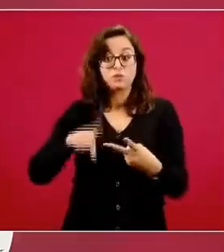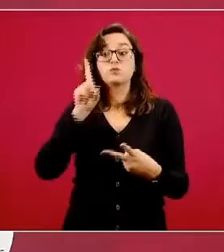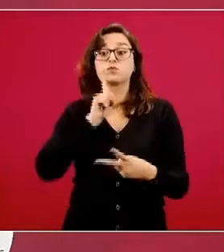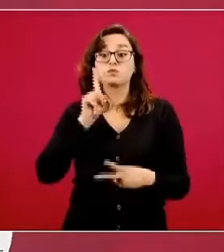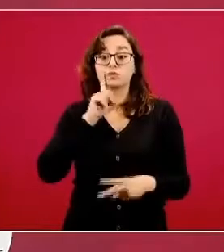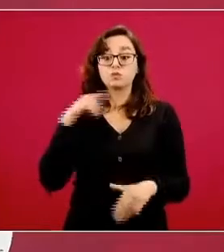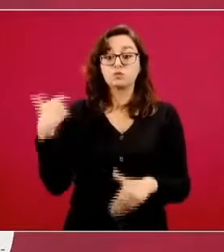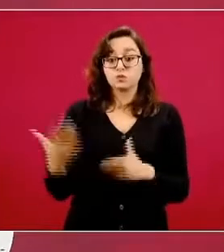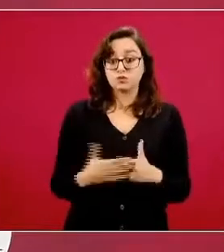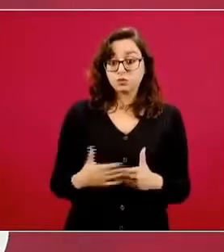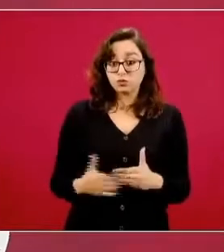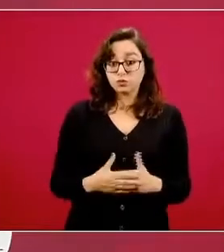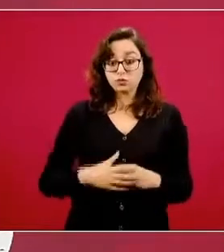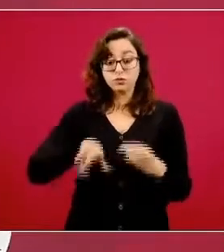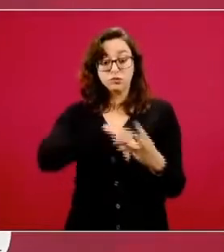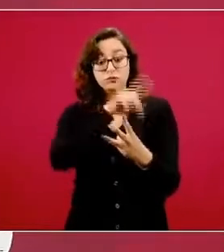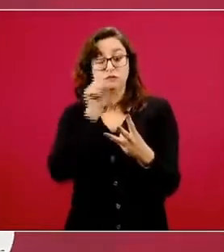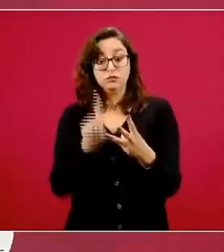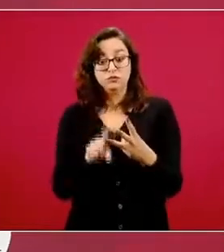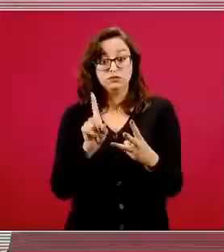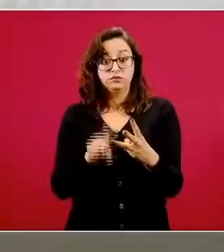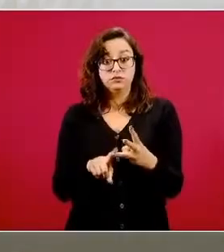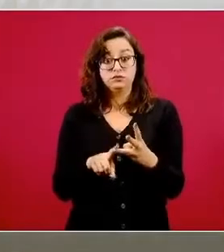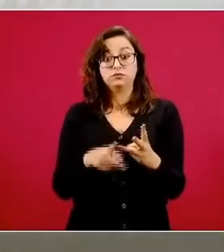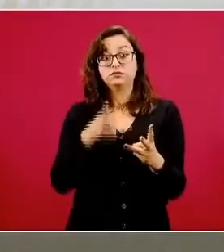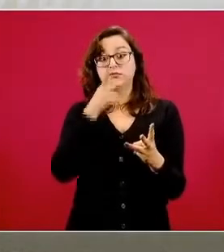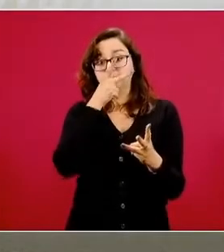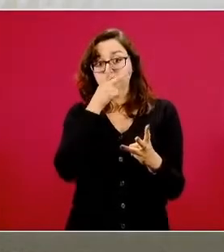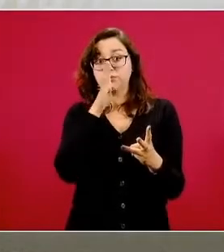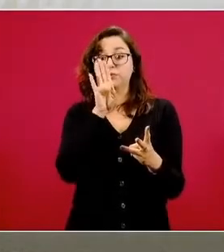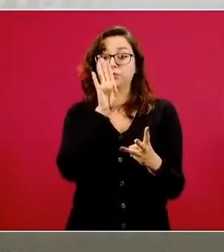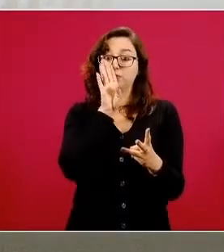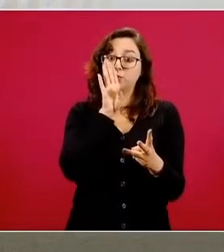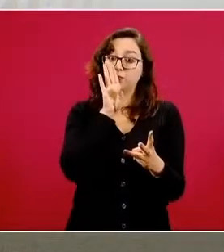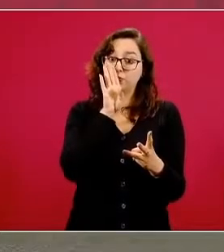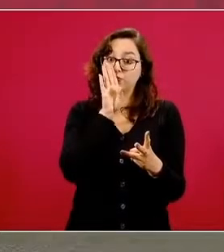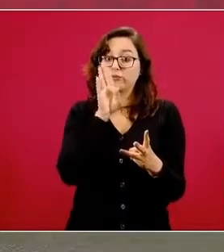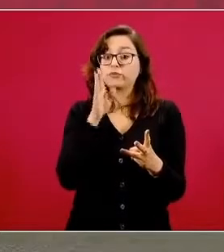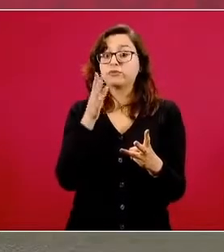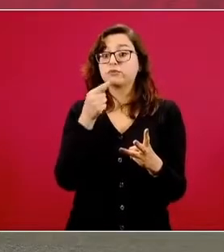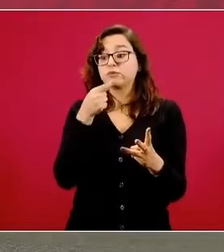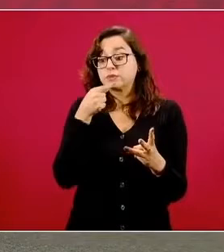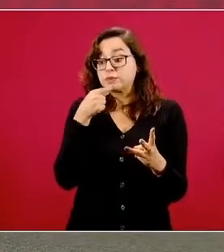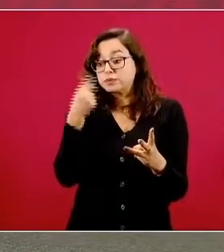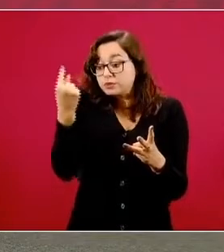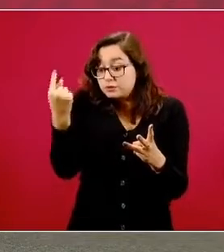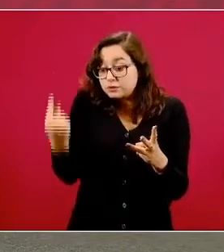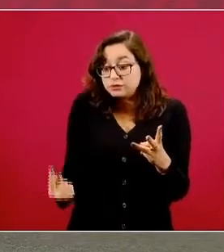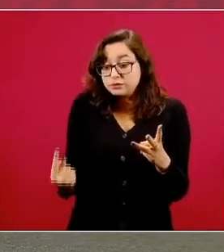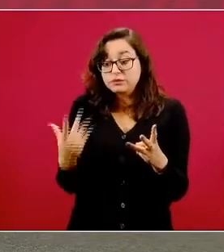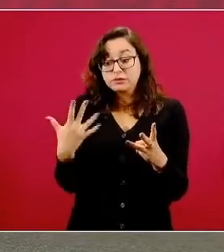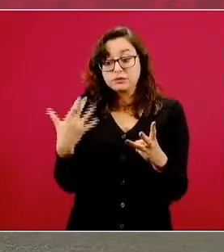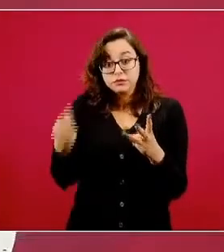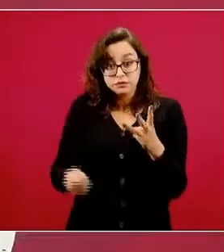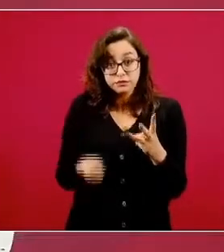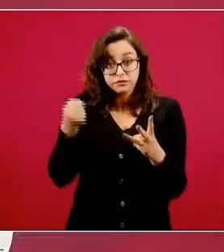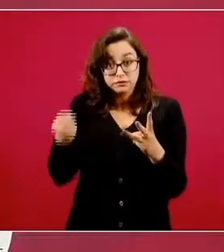mujer embarazada, si usted es padre o madre de una niña o niño